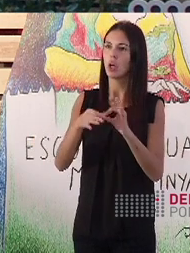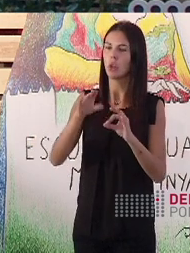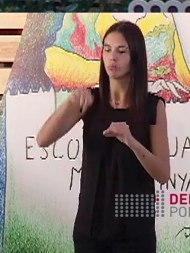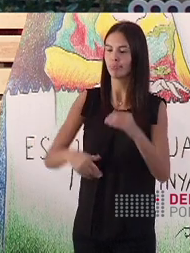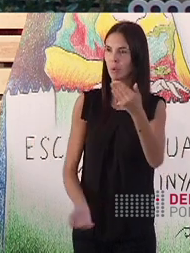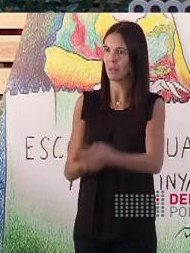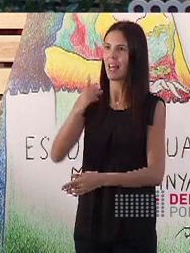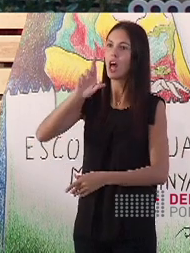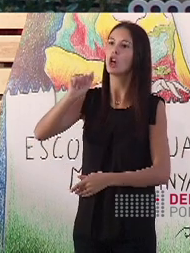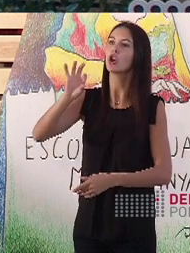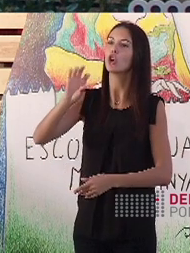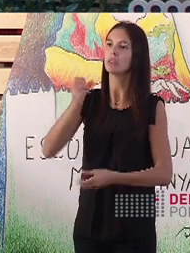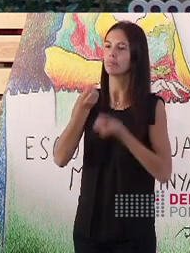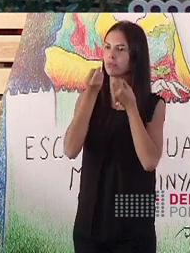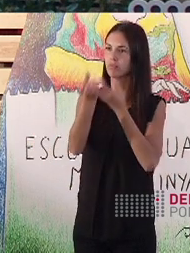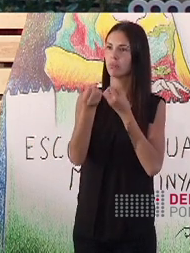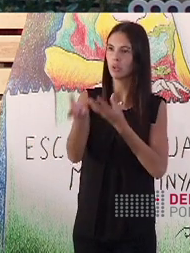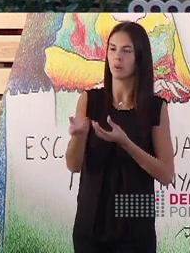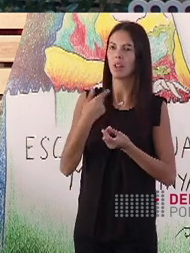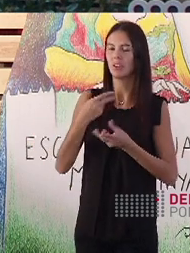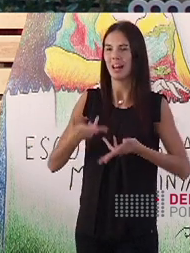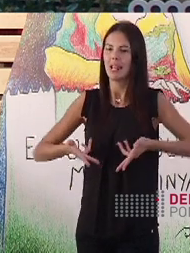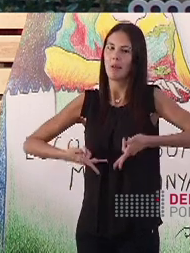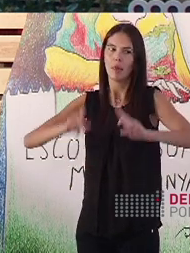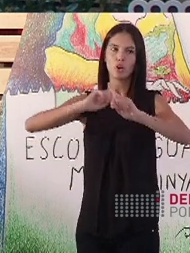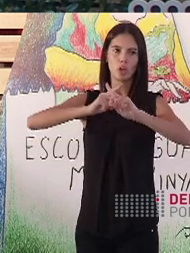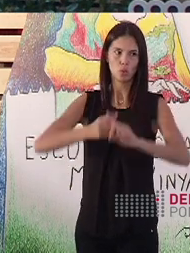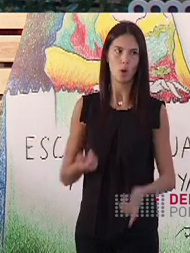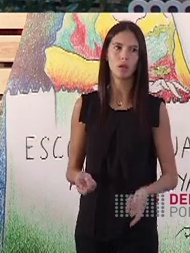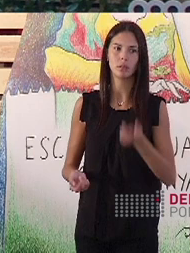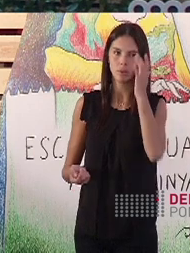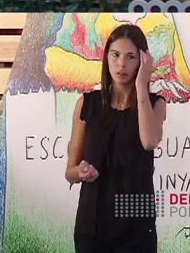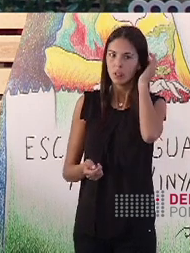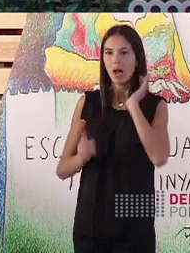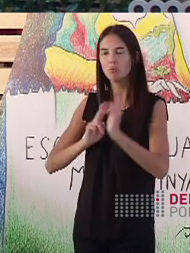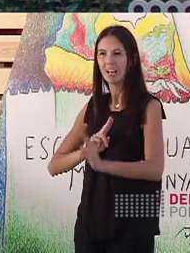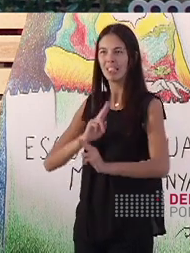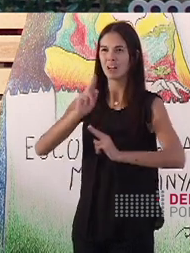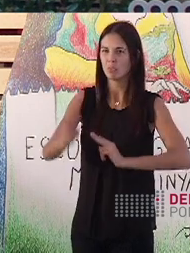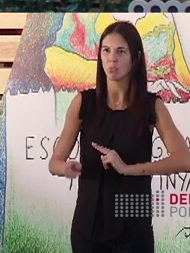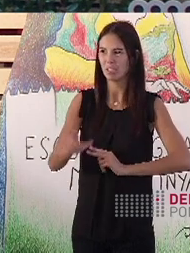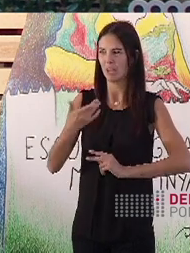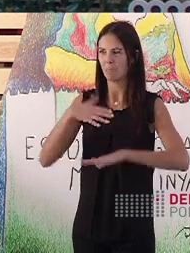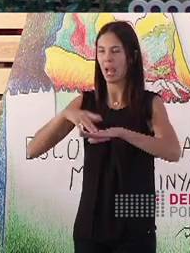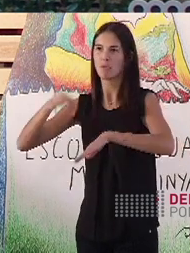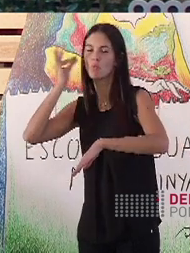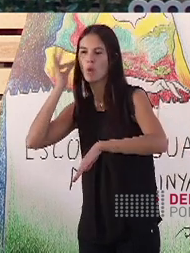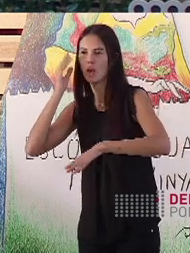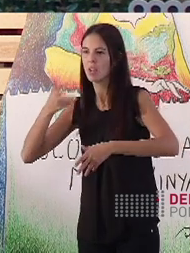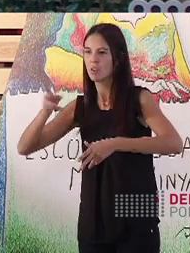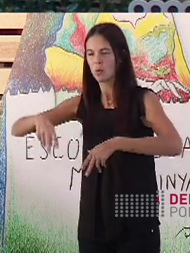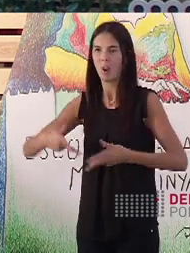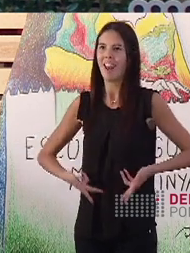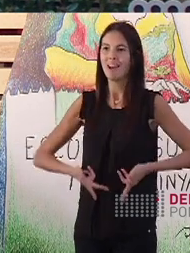mañana, precisamente de esta supuesta liberación sexual, ¿no? La supuesta liberación sexual que nunca ha sido para las mujeres, que ha sido una